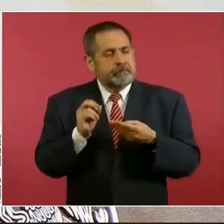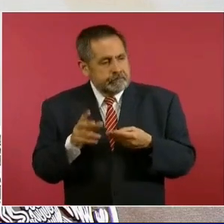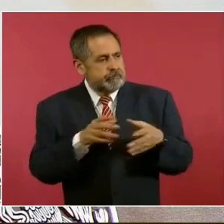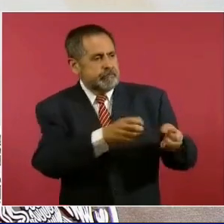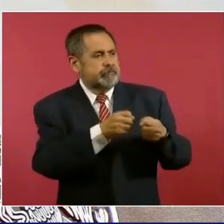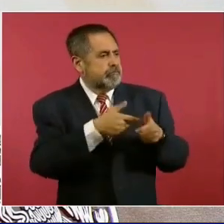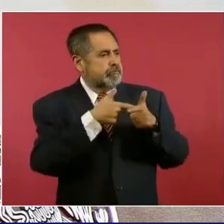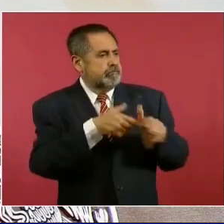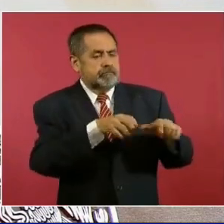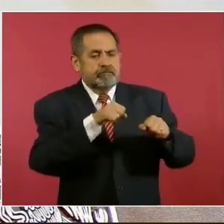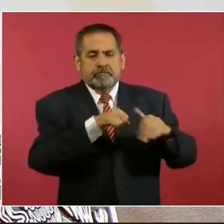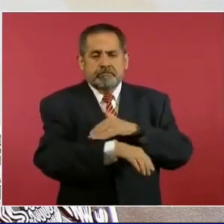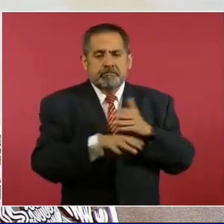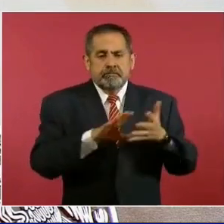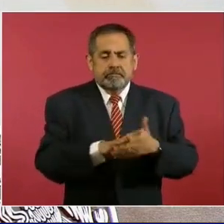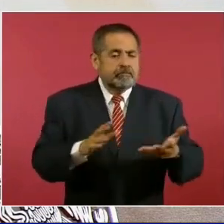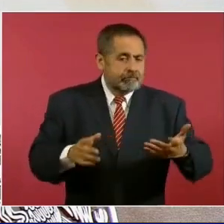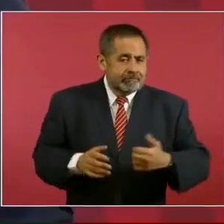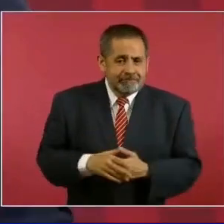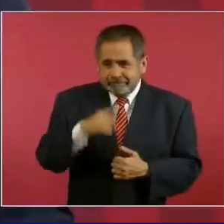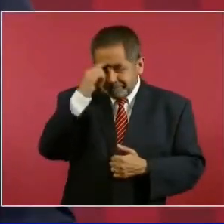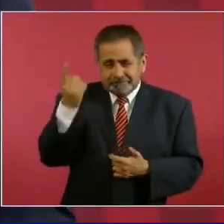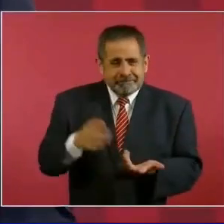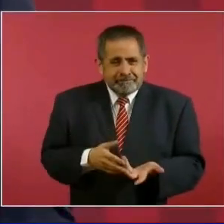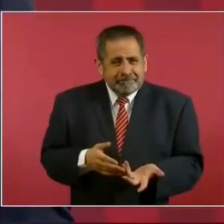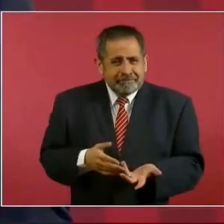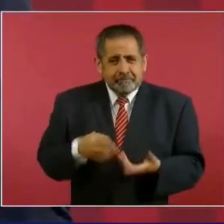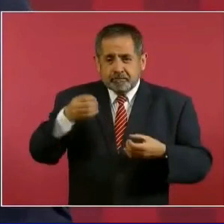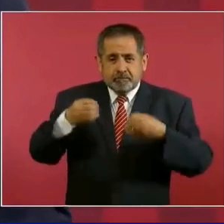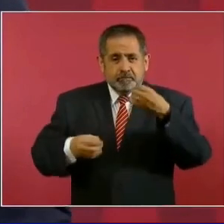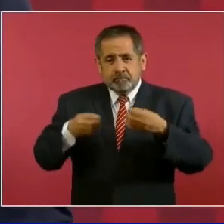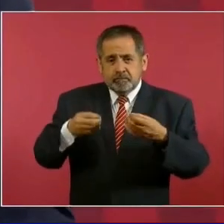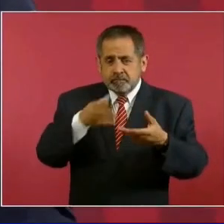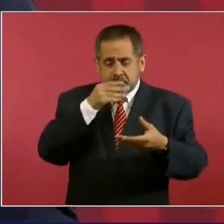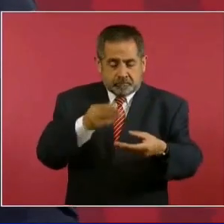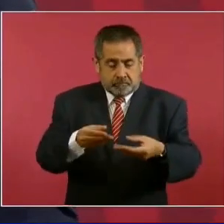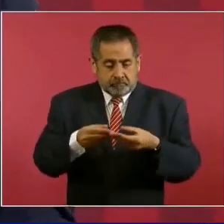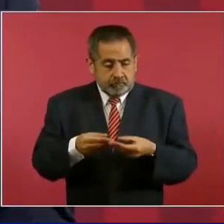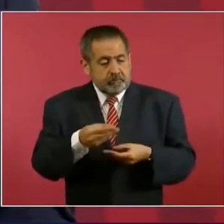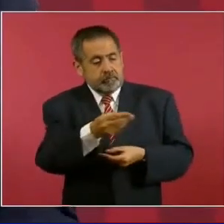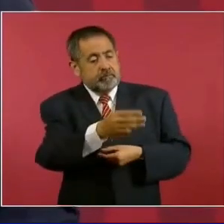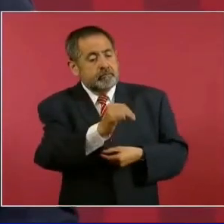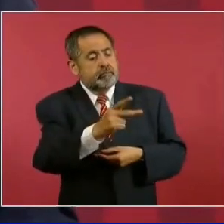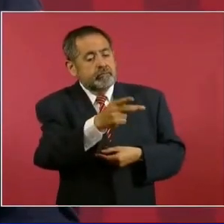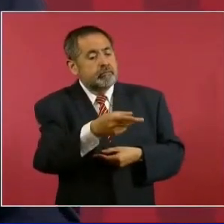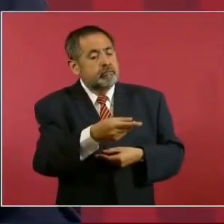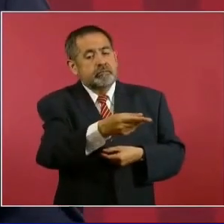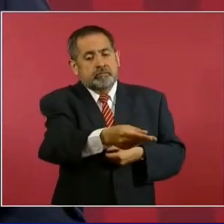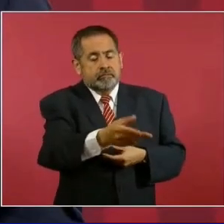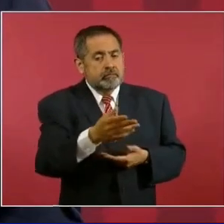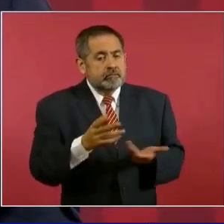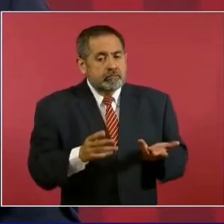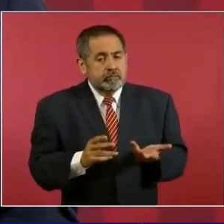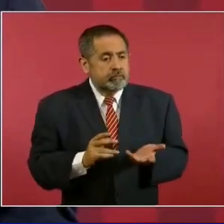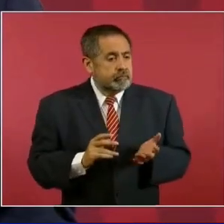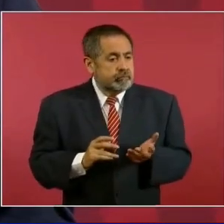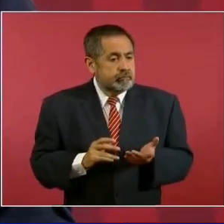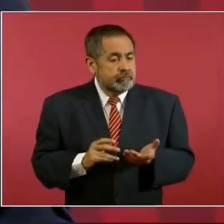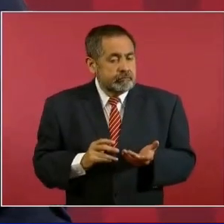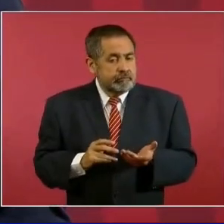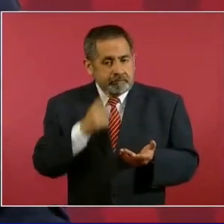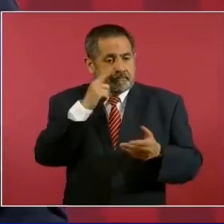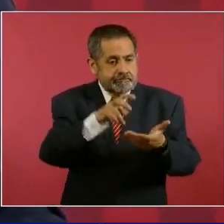y decirle al Ministerio Público, reponga el procedimiento, eso está mal, y si no lo repone y presenta las pruebas, no va a proceder.